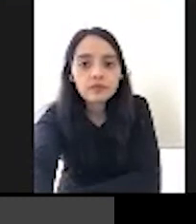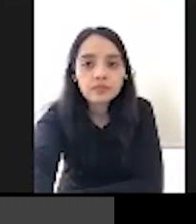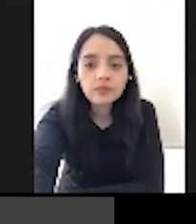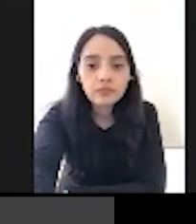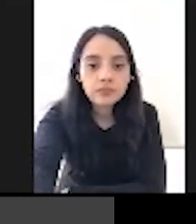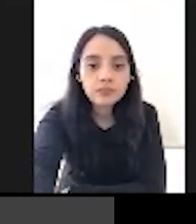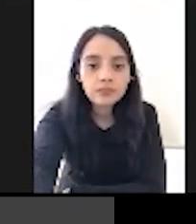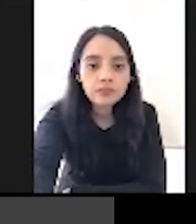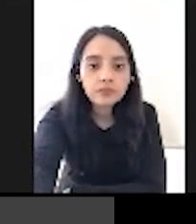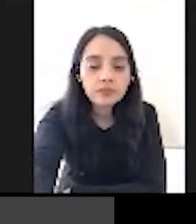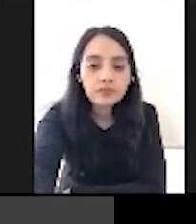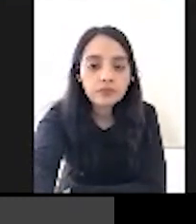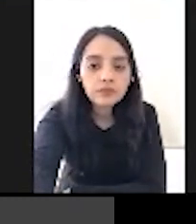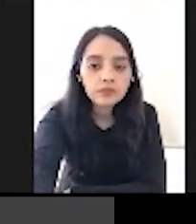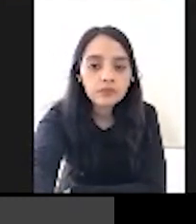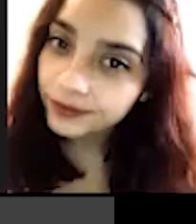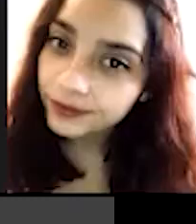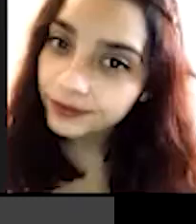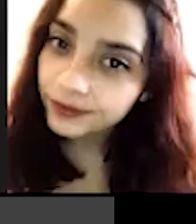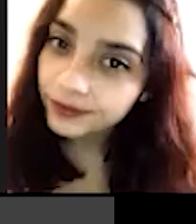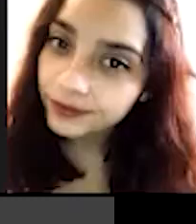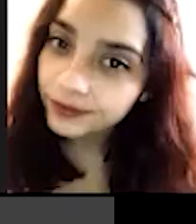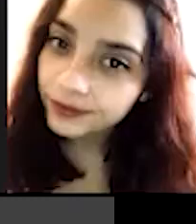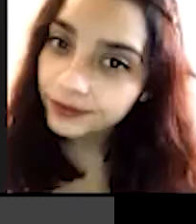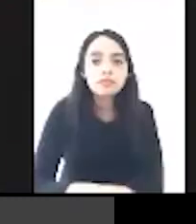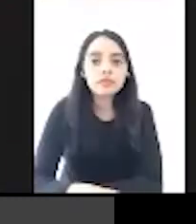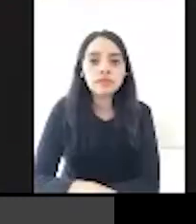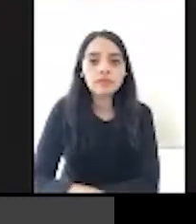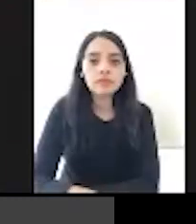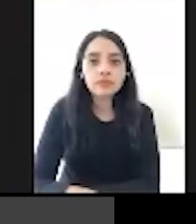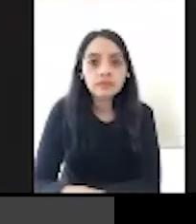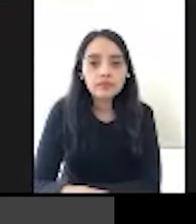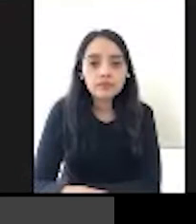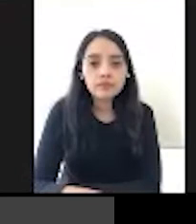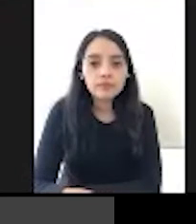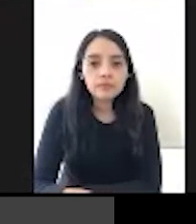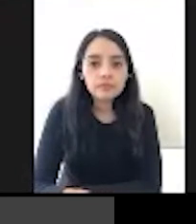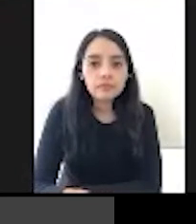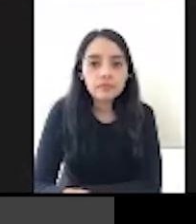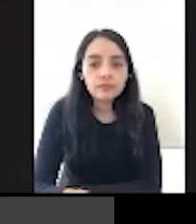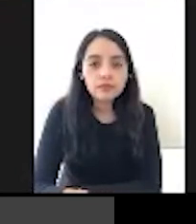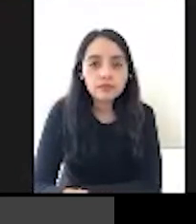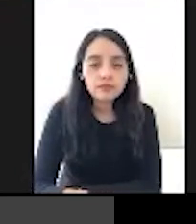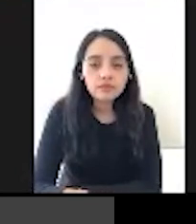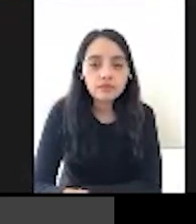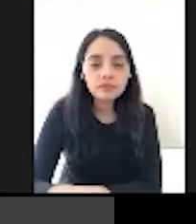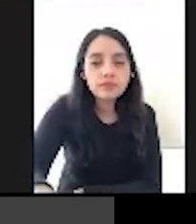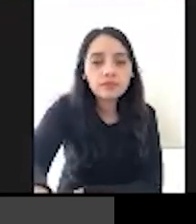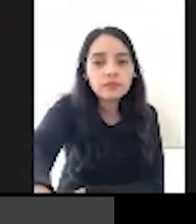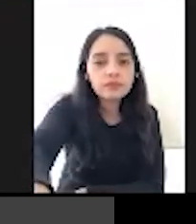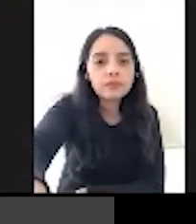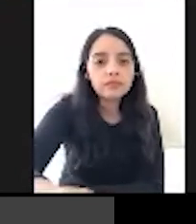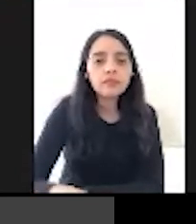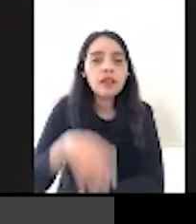Finalmente, y no menos importante, lo dejo para el final, pero creo que es fundamental, es cuál es el impacto que estas